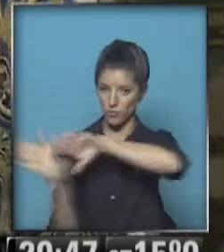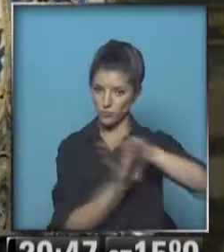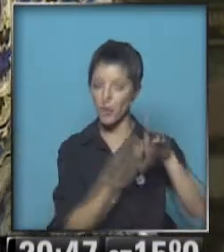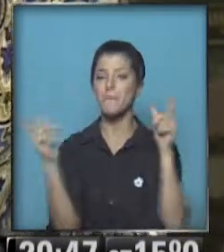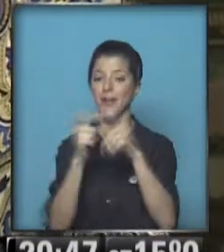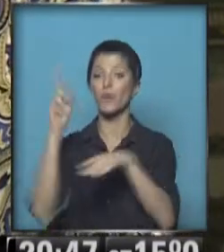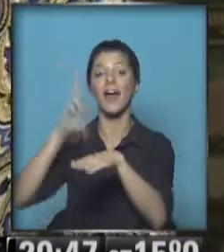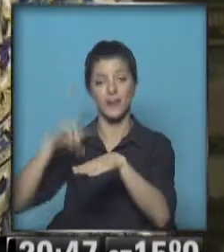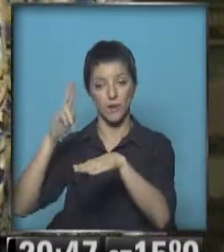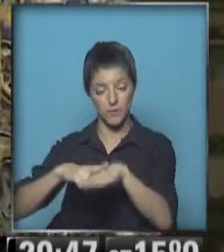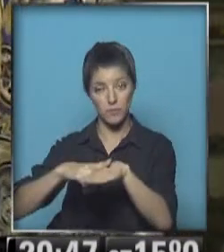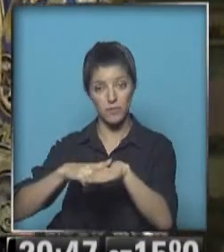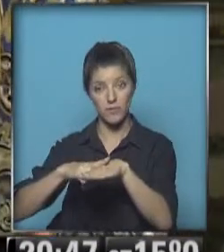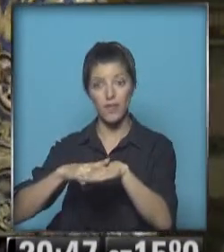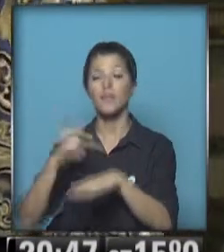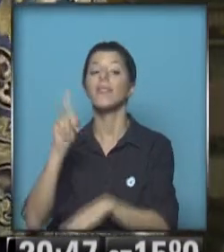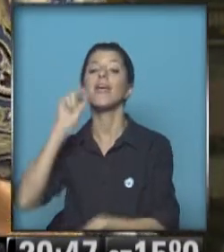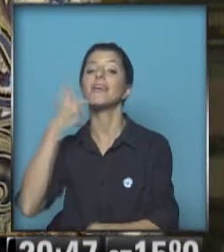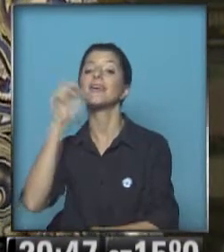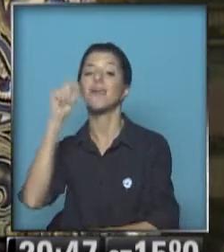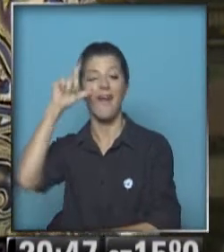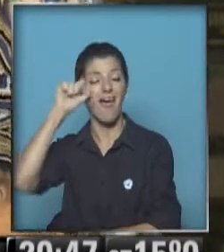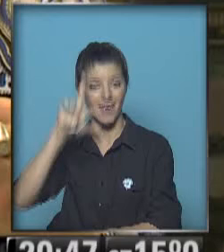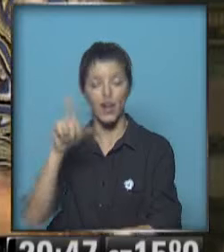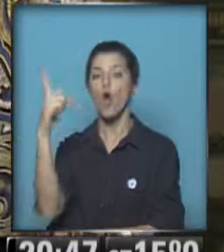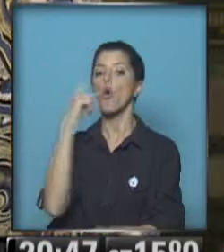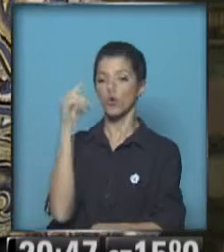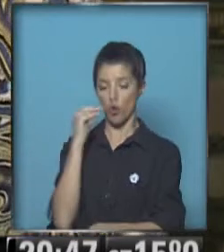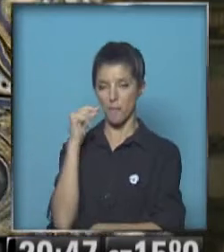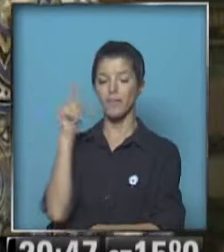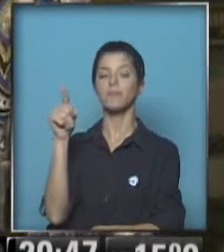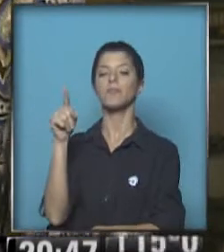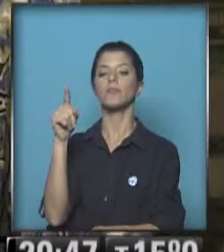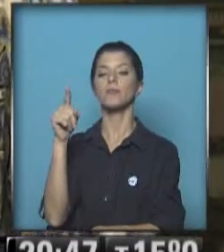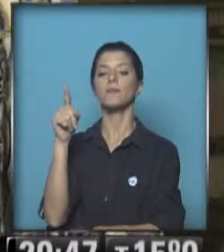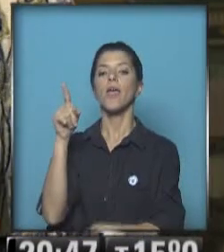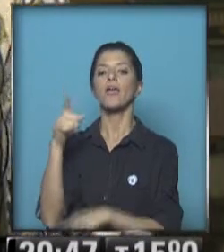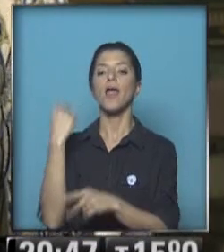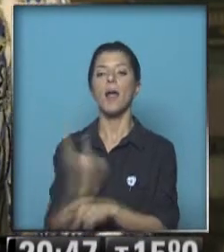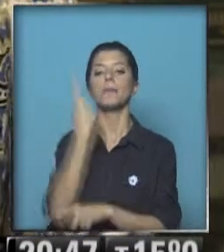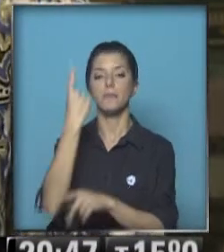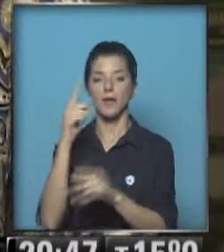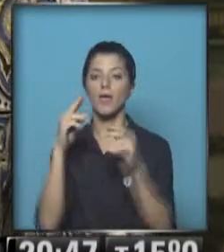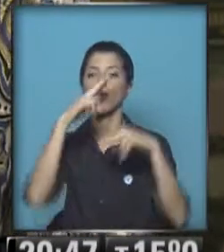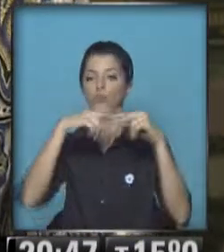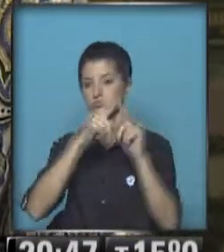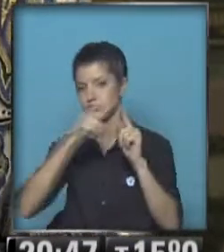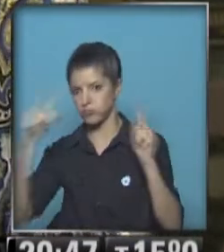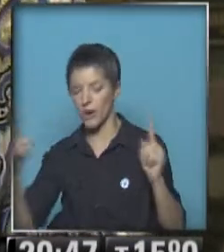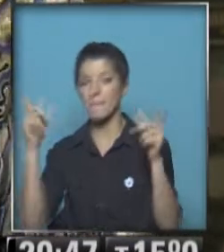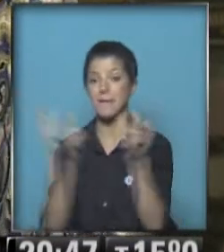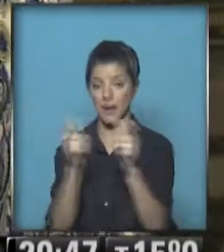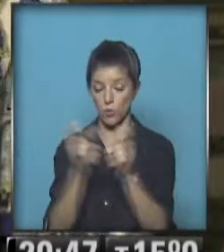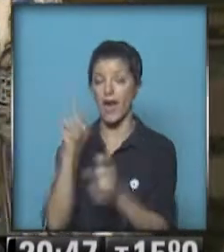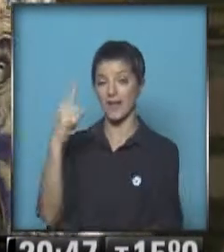la película de israel- horowitz quien tiene muchísimas obras o es un dramaturgo que por primera vez arriba al largometraje israel- horwitz